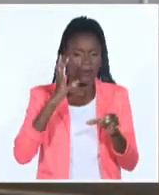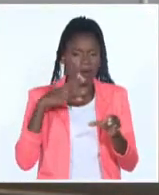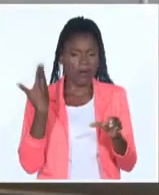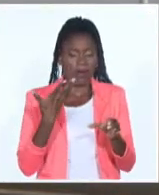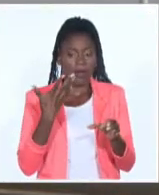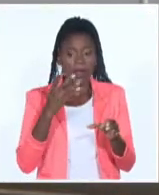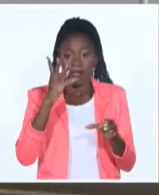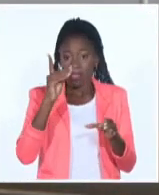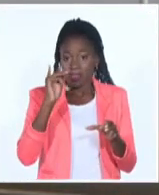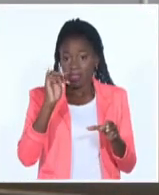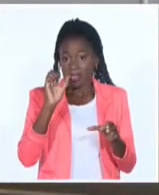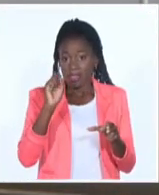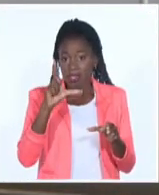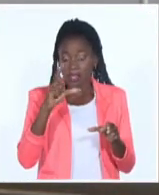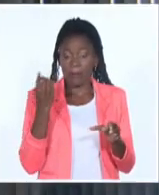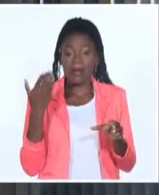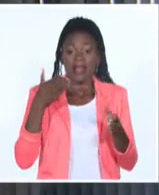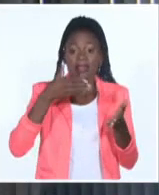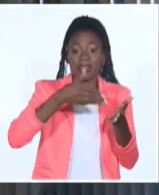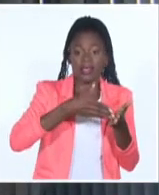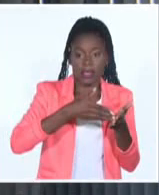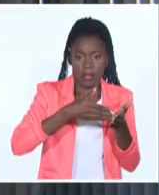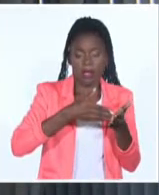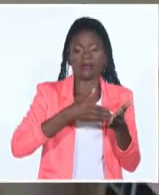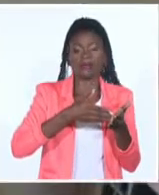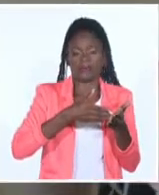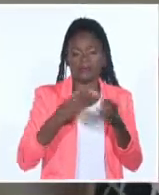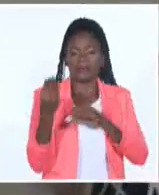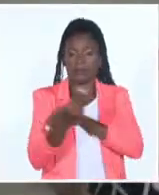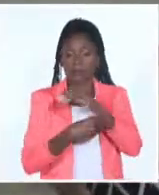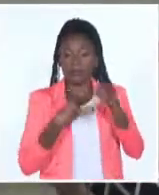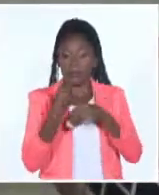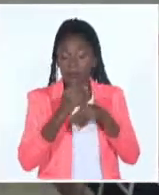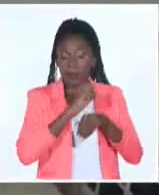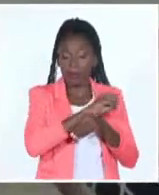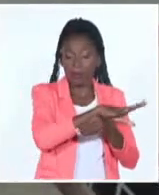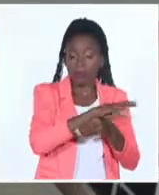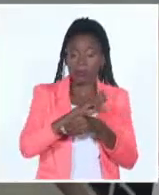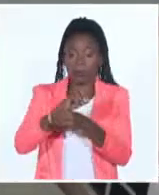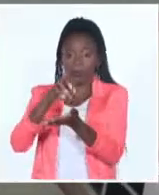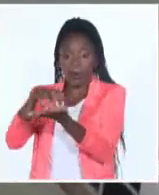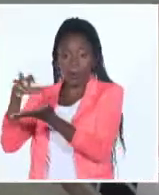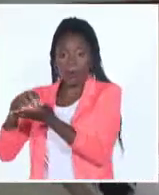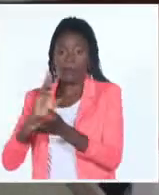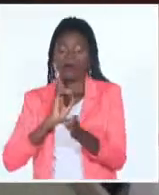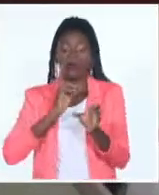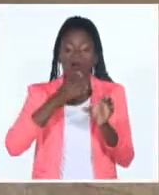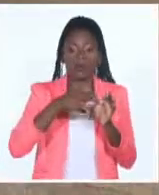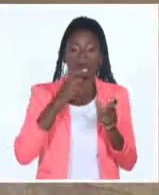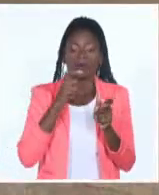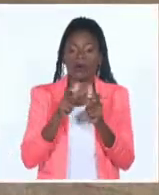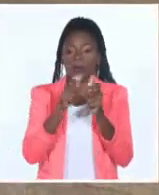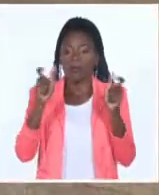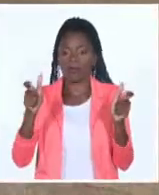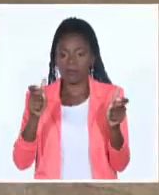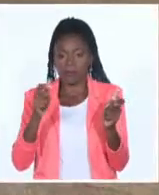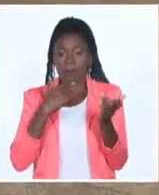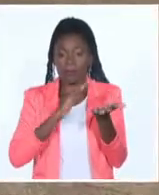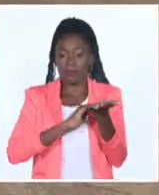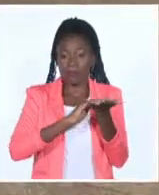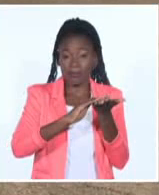diésel, que para que llegue a los emplazamientos de la generación distribuida se pueda incrementar de alguna manera la disponibilidad de la